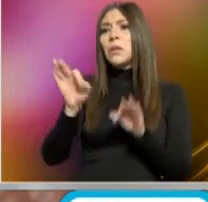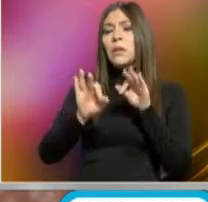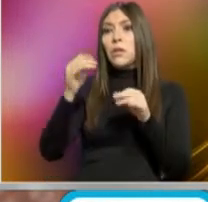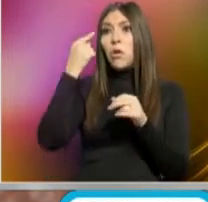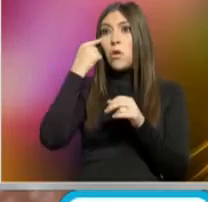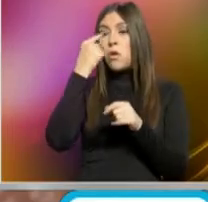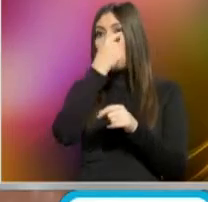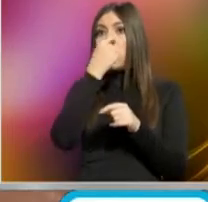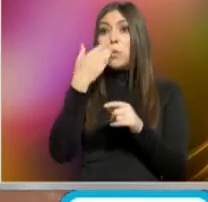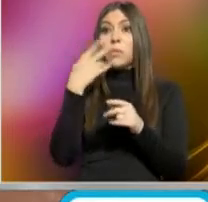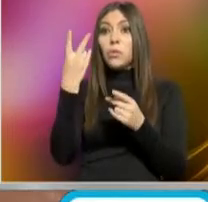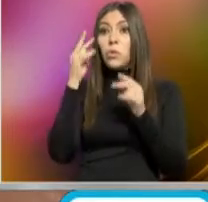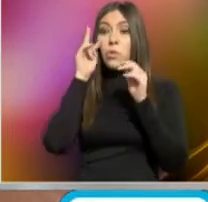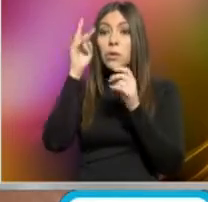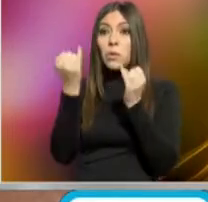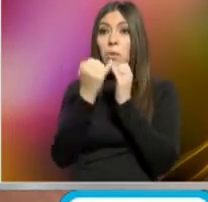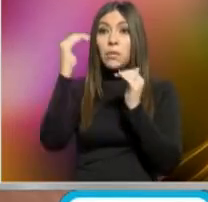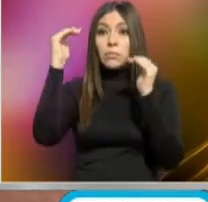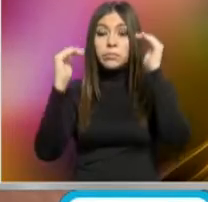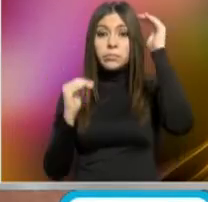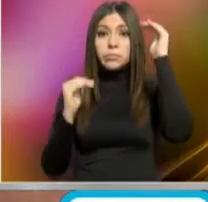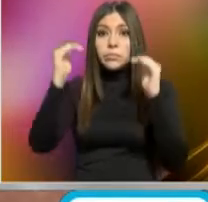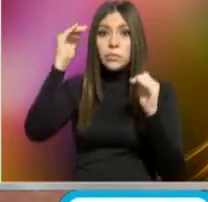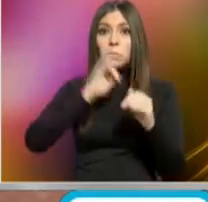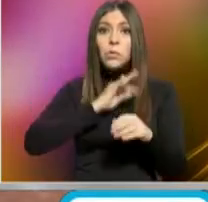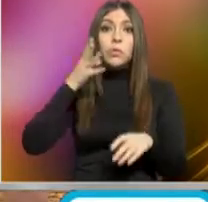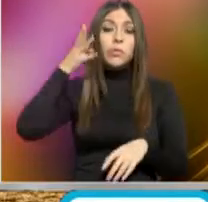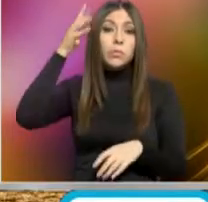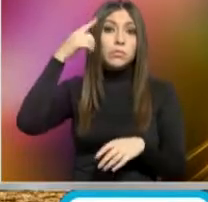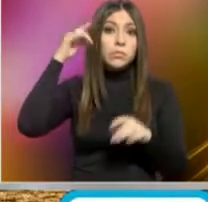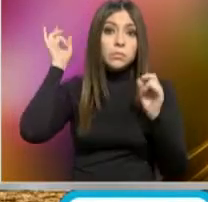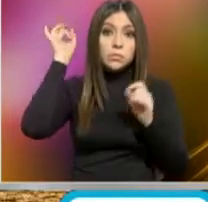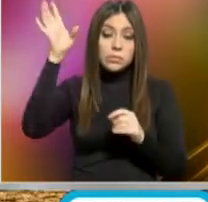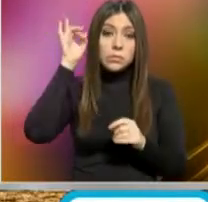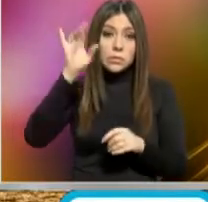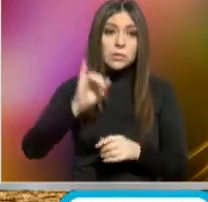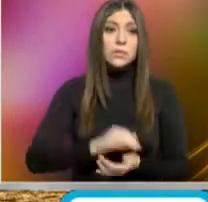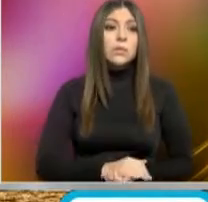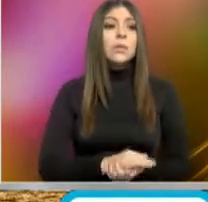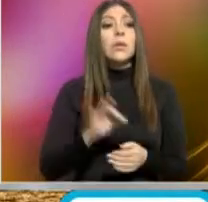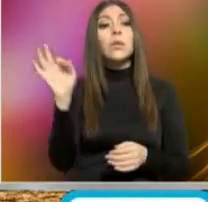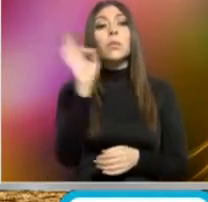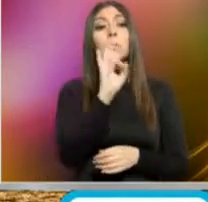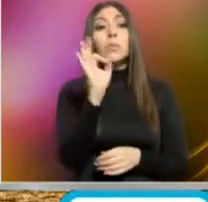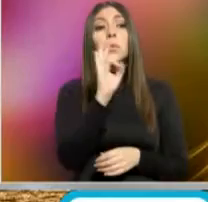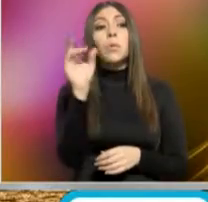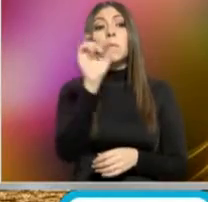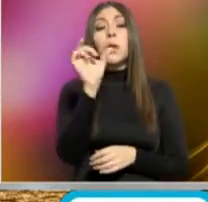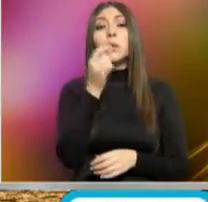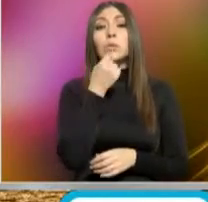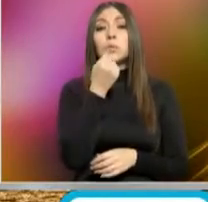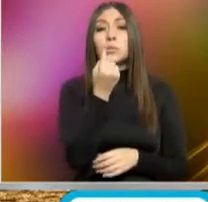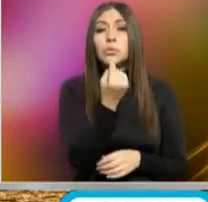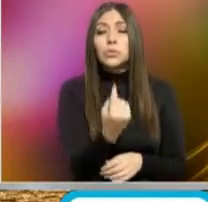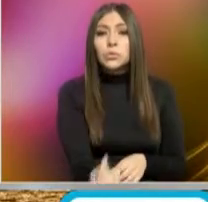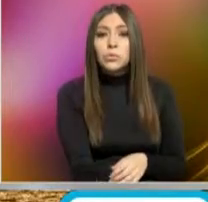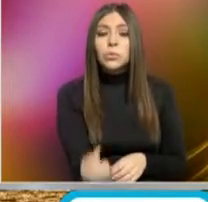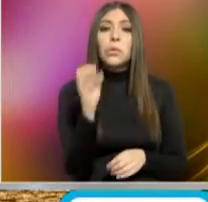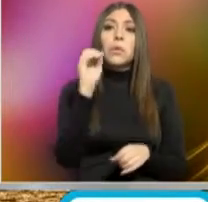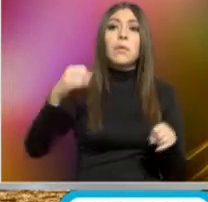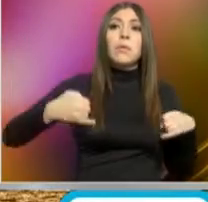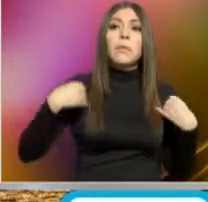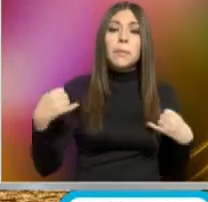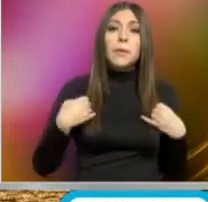que el otro? ¿O porque se esfuerza o no? Claro, esto si no- ocurre desde muy pequeño, desde muy joven, desde muy pequeñito el niño, más bien, no